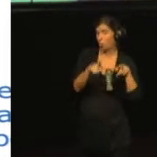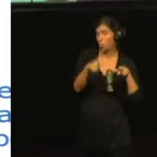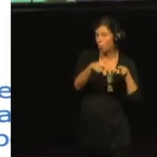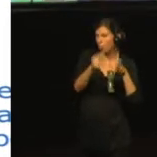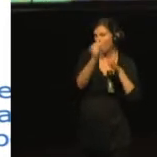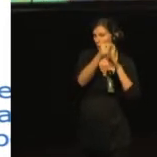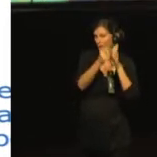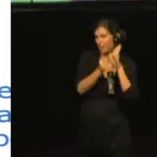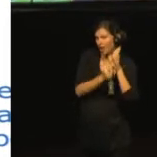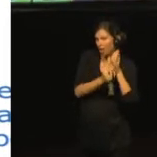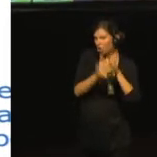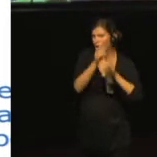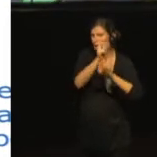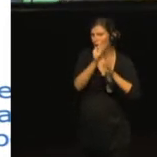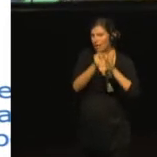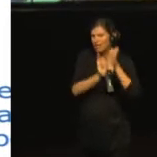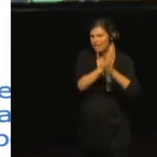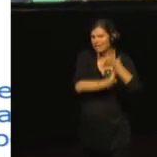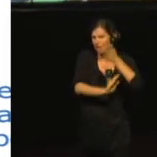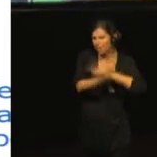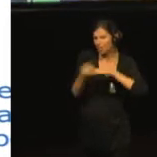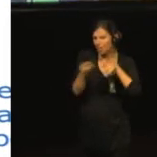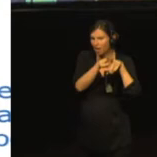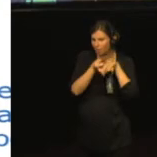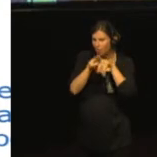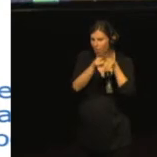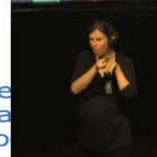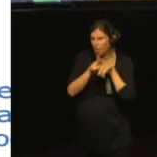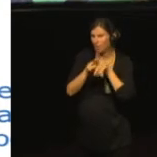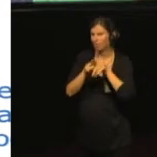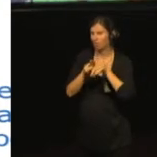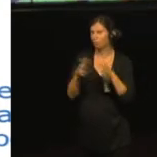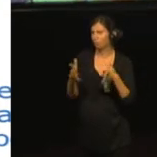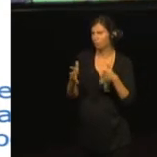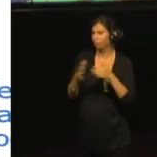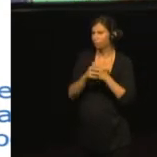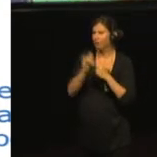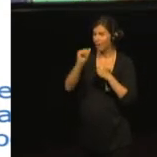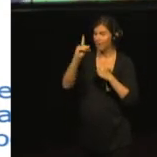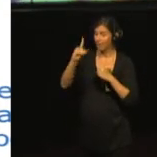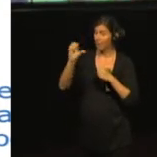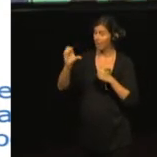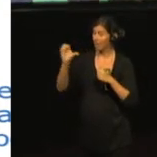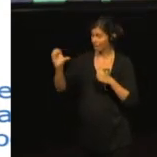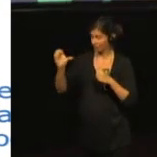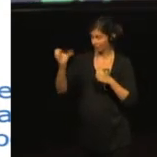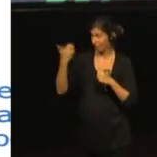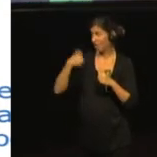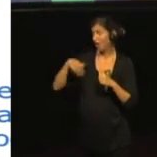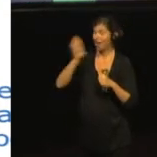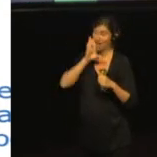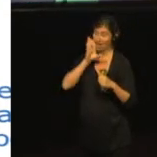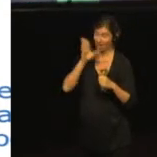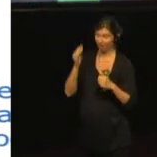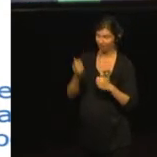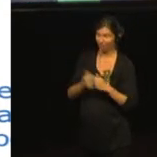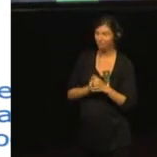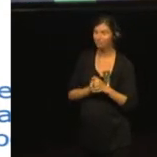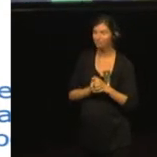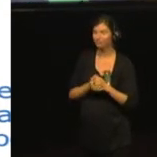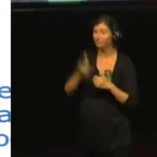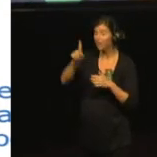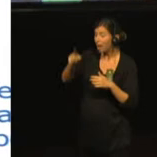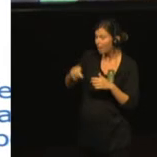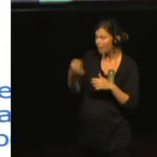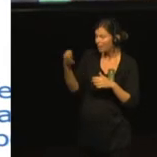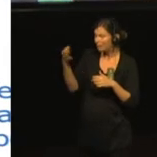discapacidad e igualdad, tal los IDEE. Como ya he mencionado, también se tenían que encontrar a